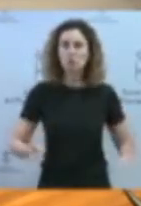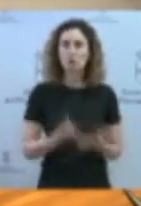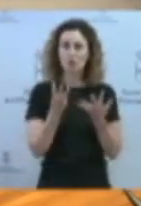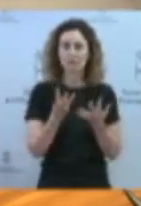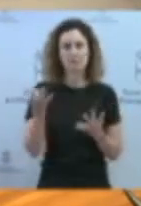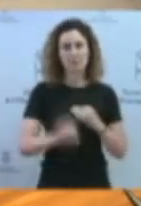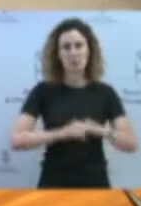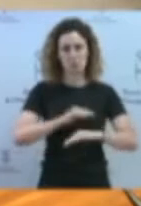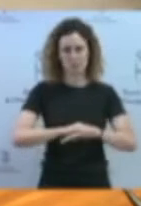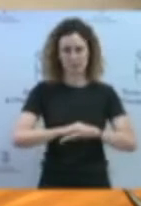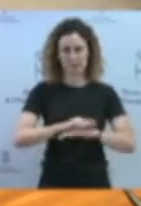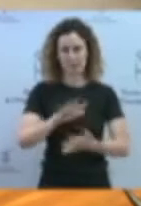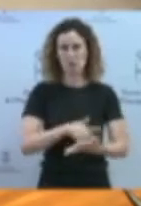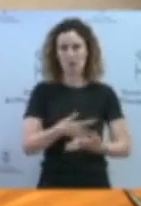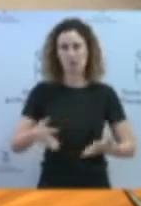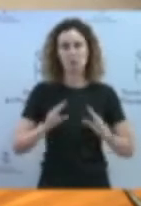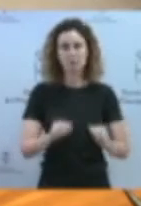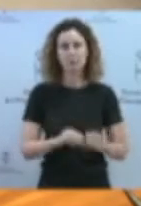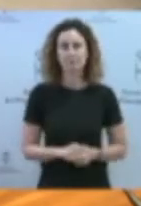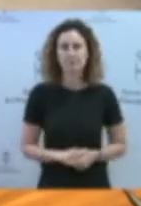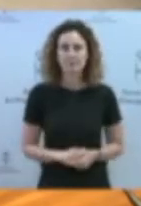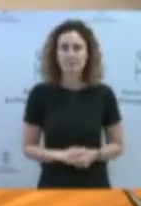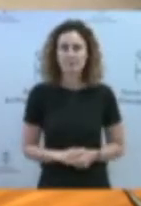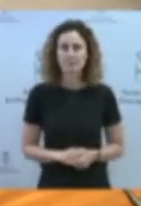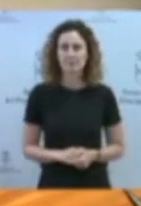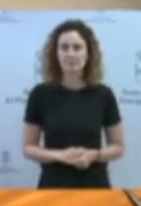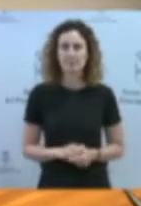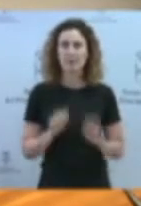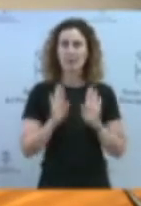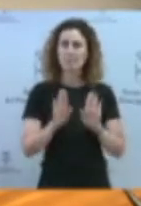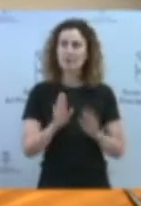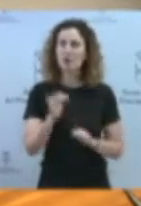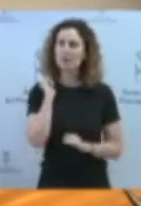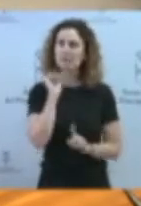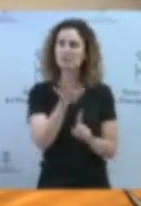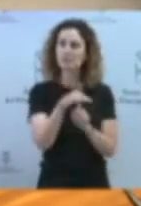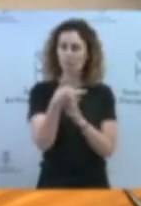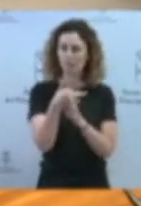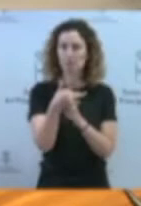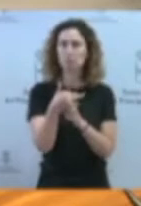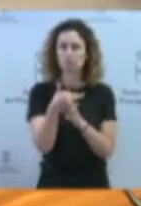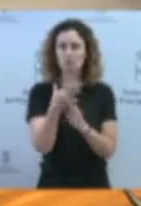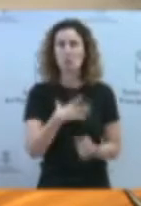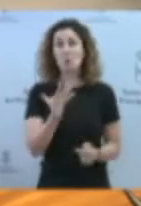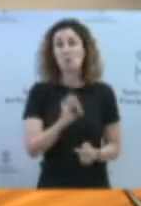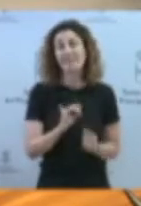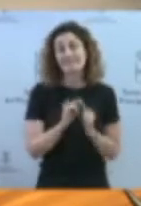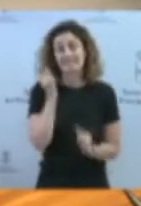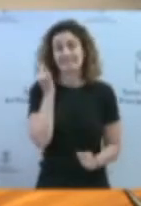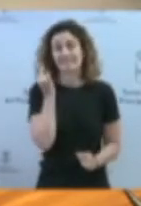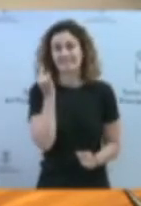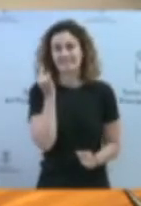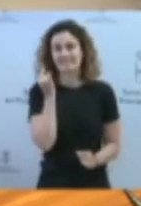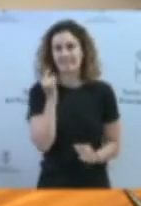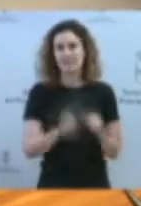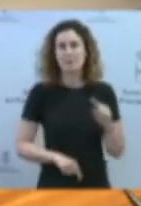correspondiente. Pero había una situación en la cual podría ser excepcional dependiendo de lo siguiente.